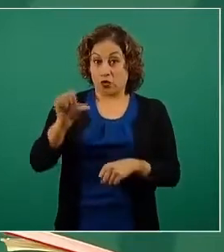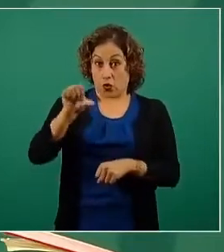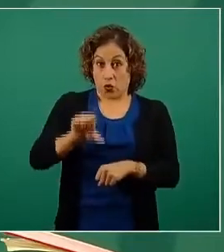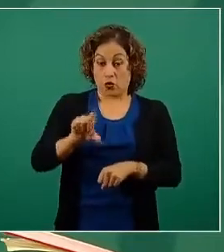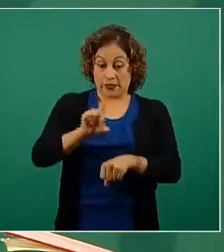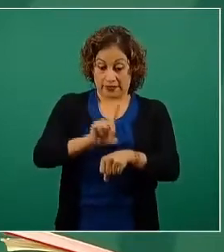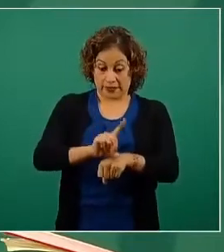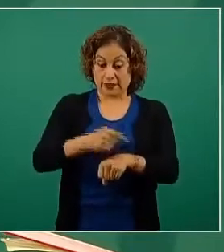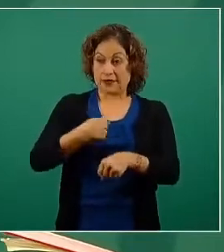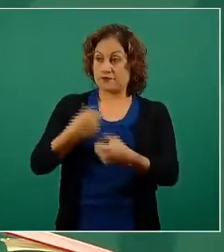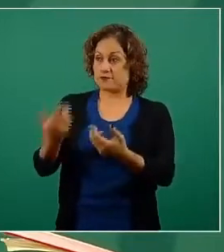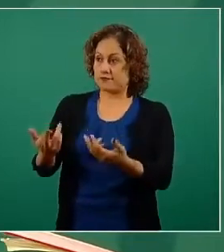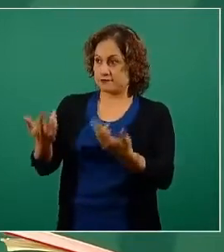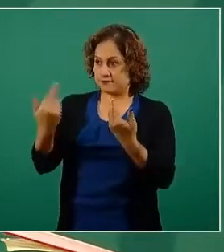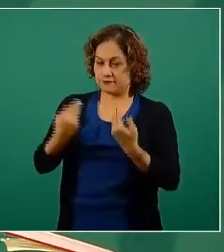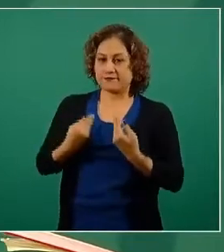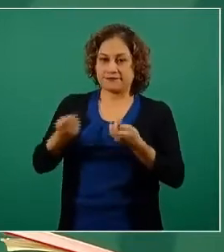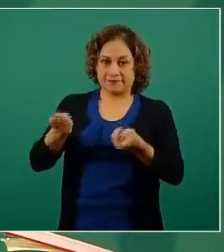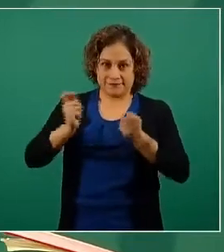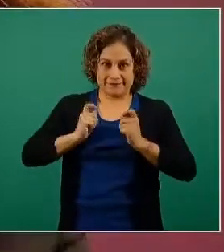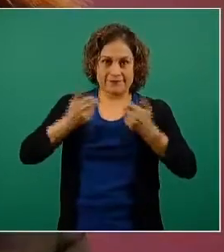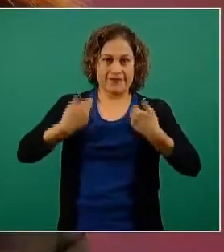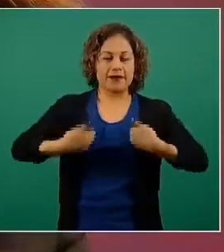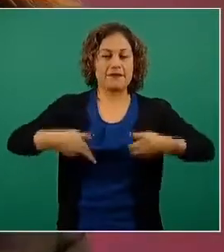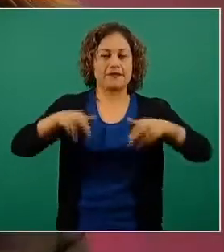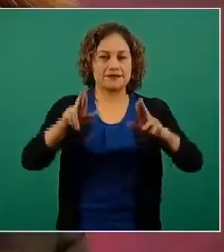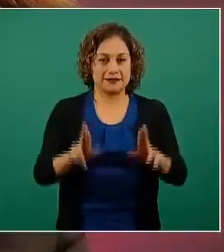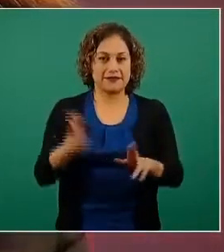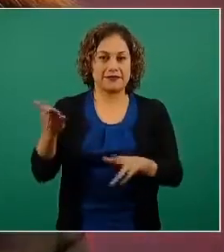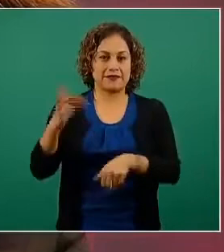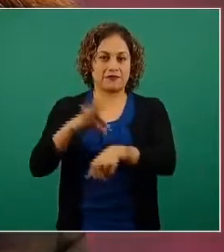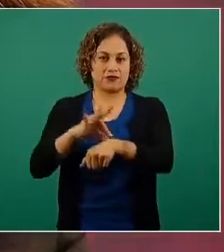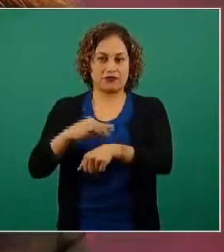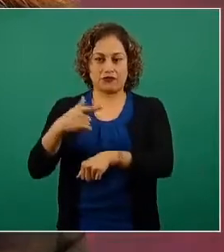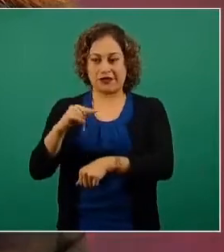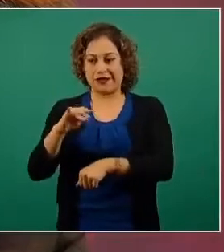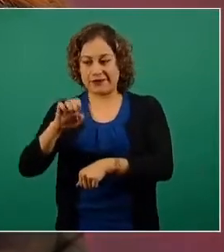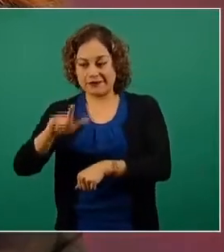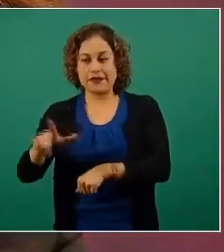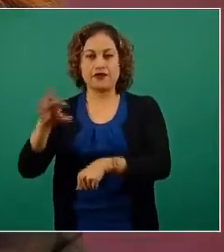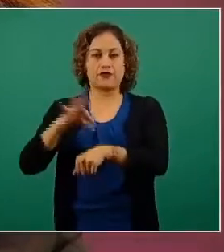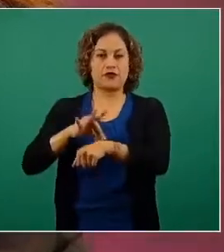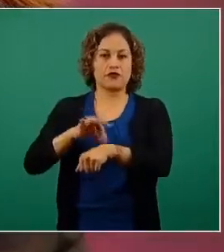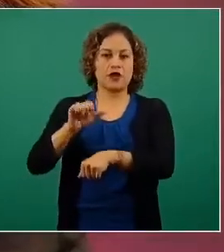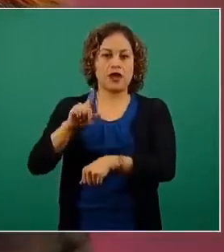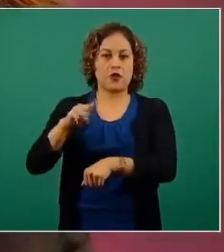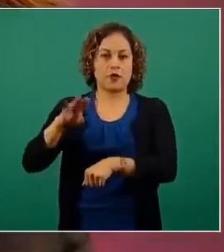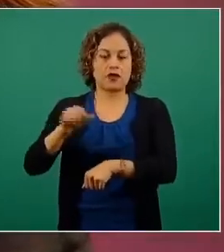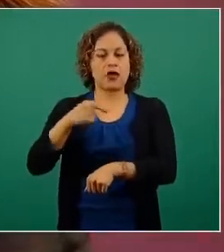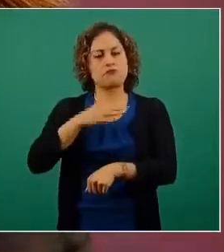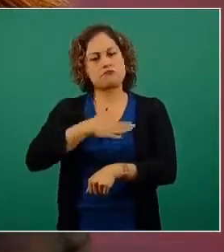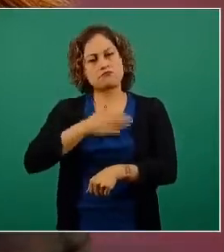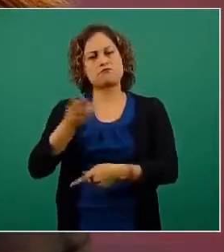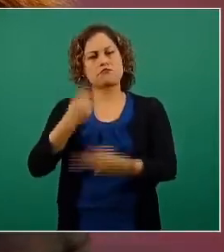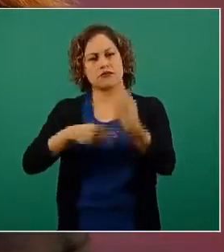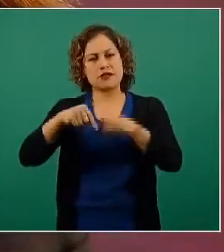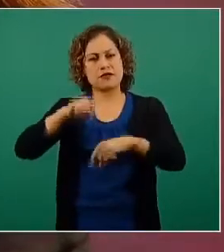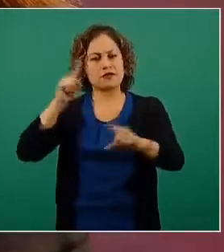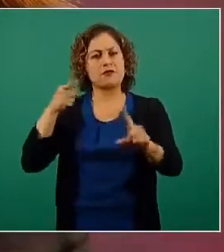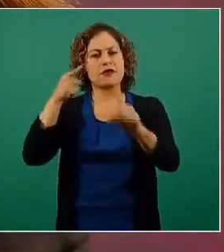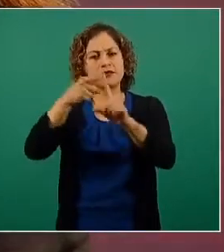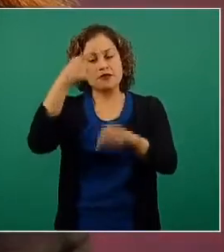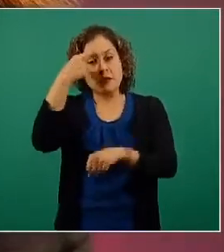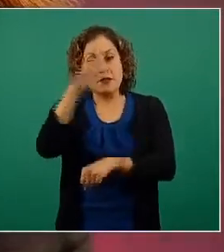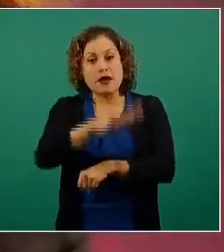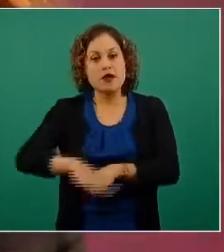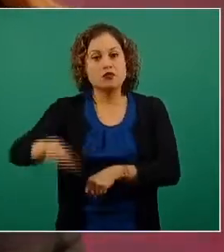autoridades federales, del doctor Gatell, del doctor José Luis Salomía, y pues la idea es mantenernos y mantenerlas informadas, tanto a ustedes que están con nosotros